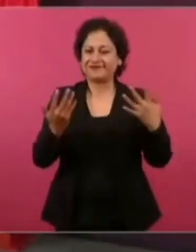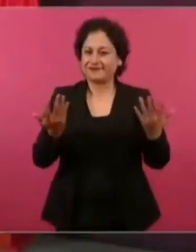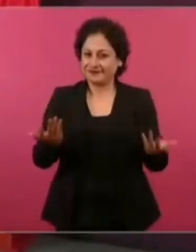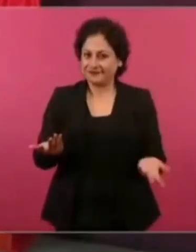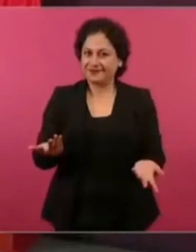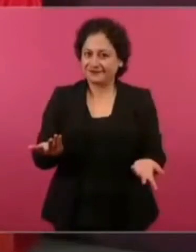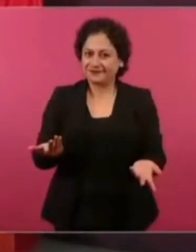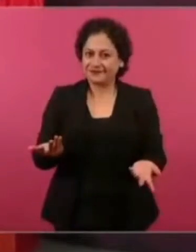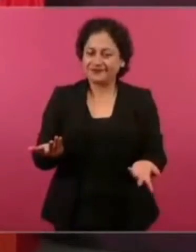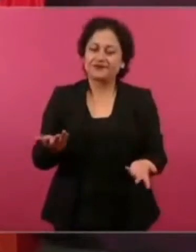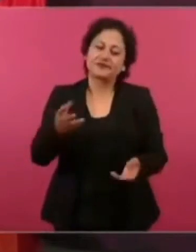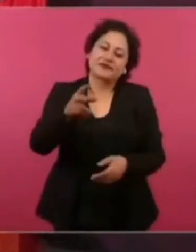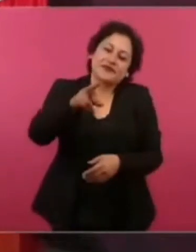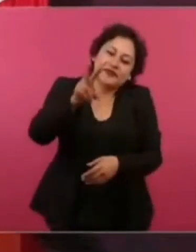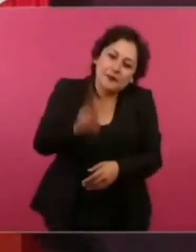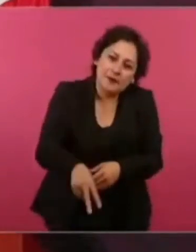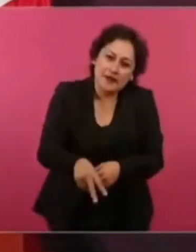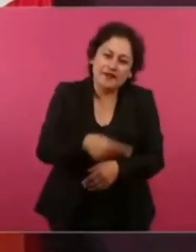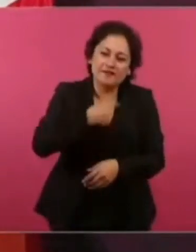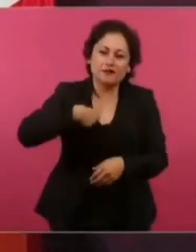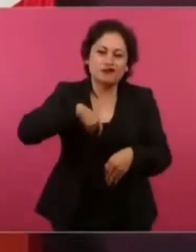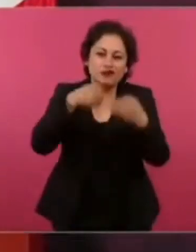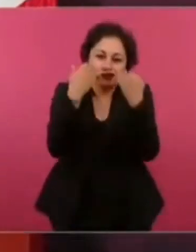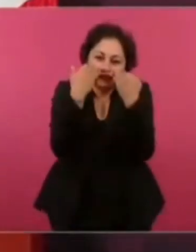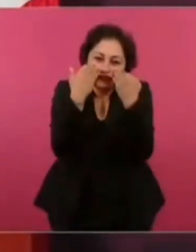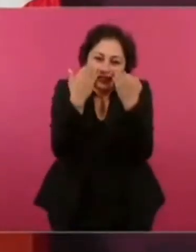no lo van a aceptar nunca